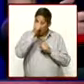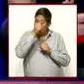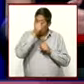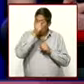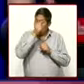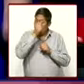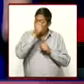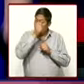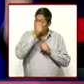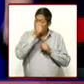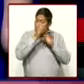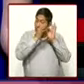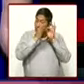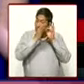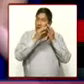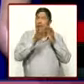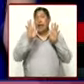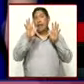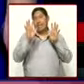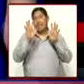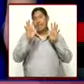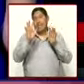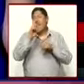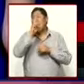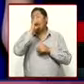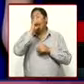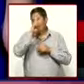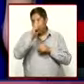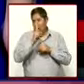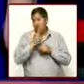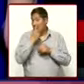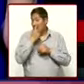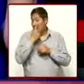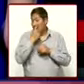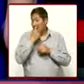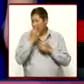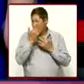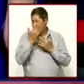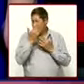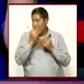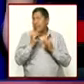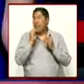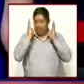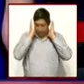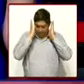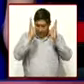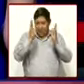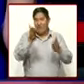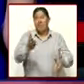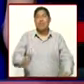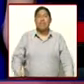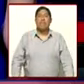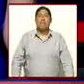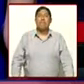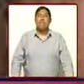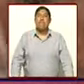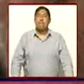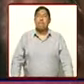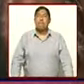Sí. Y ya se realiza esa cirugía, Miriam. En un ojito. Vamos a conocer más detalles. Ojo, atención.